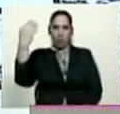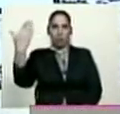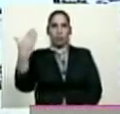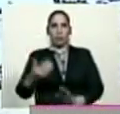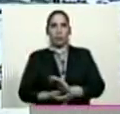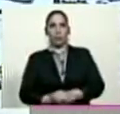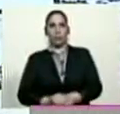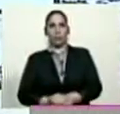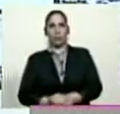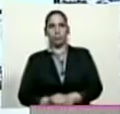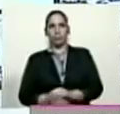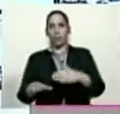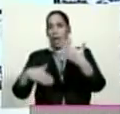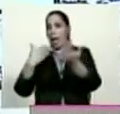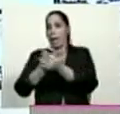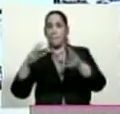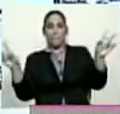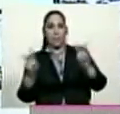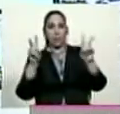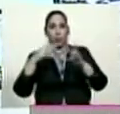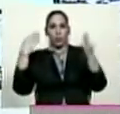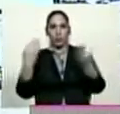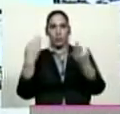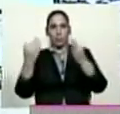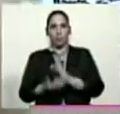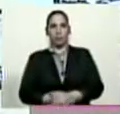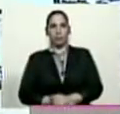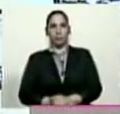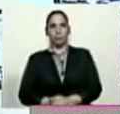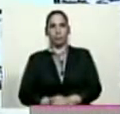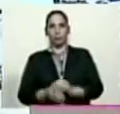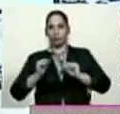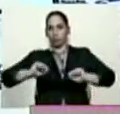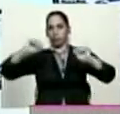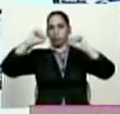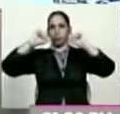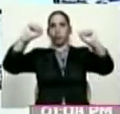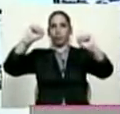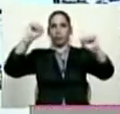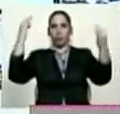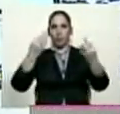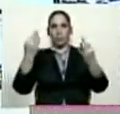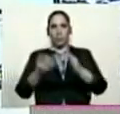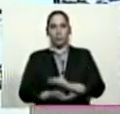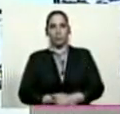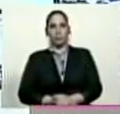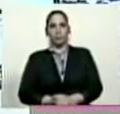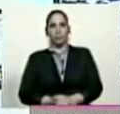¡Hasta la victoria siempre! ¡Venceremos! ¡Venceremos siempre! ¡Gracias!